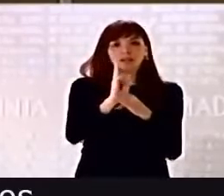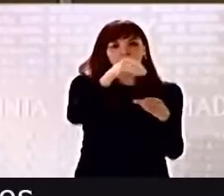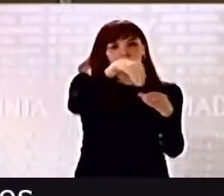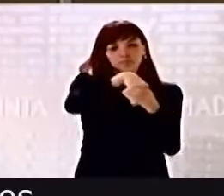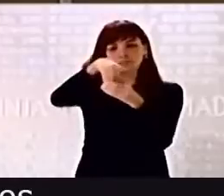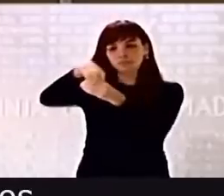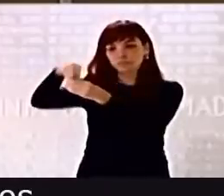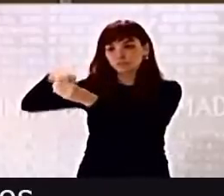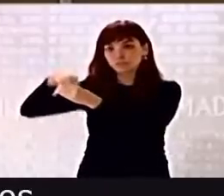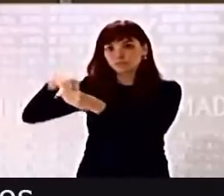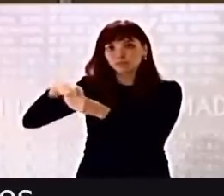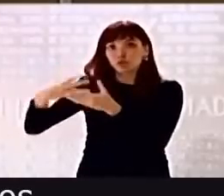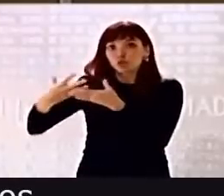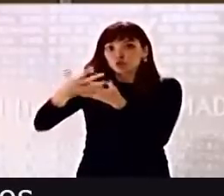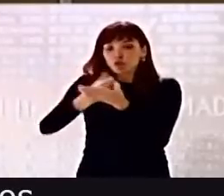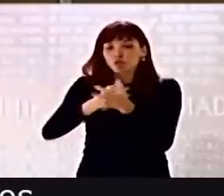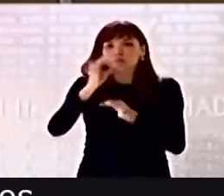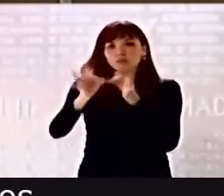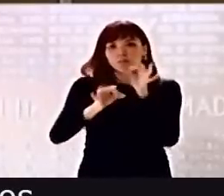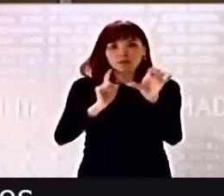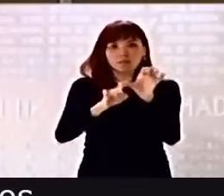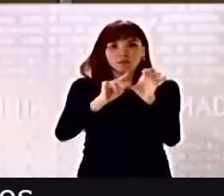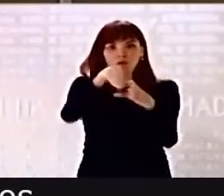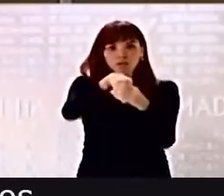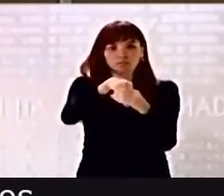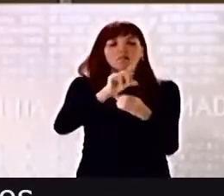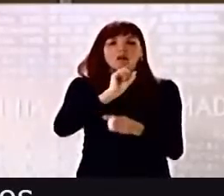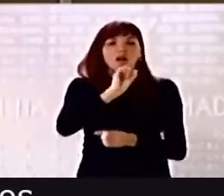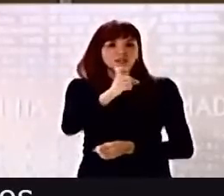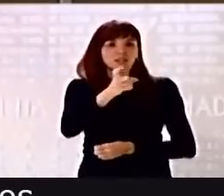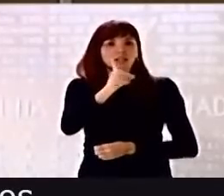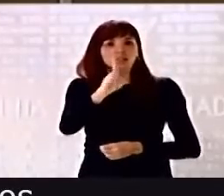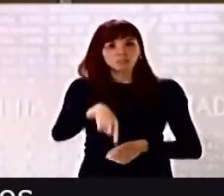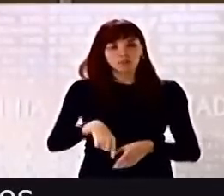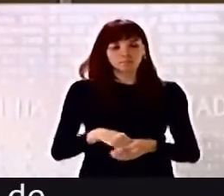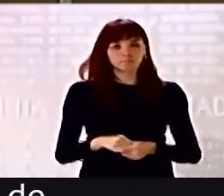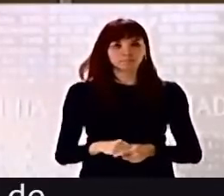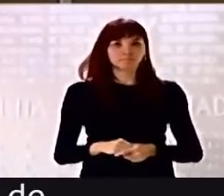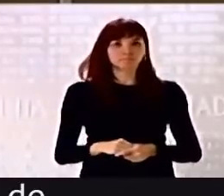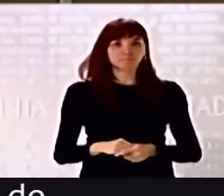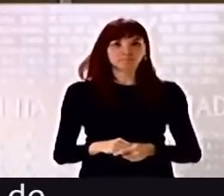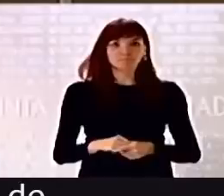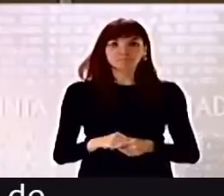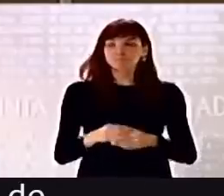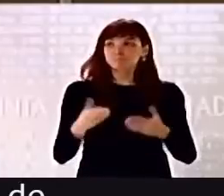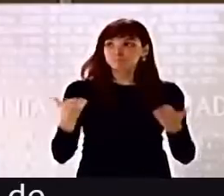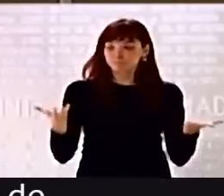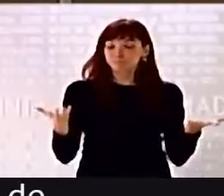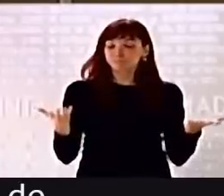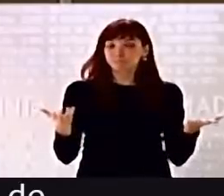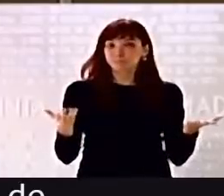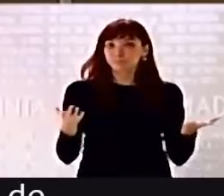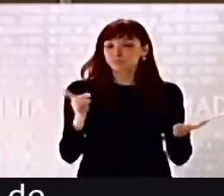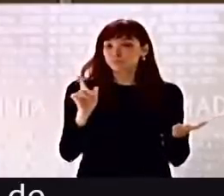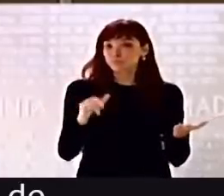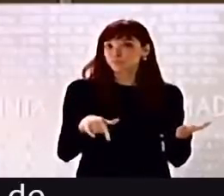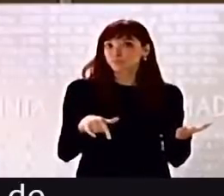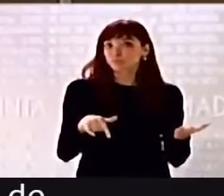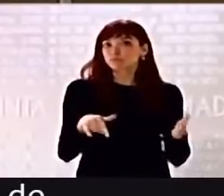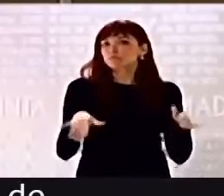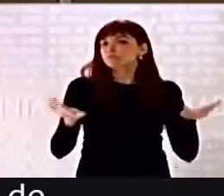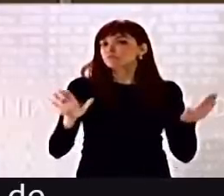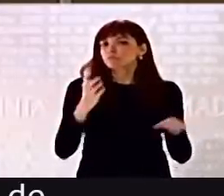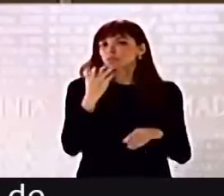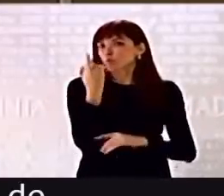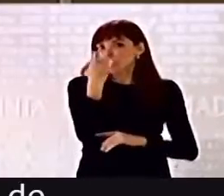representación en la Asamblea de Extremadura. De la misma forma, y aunque no